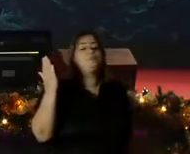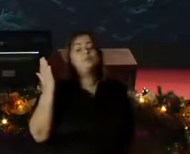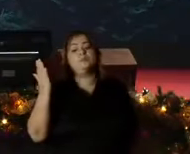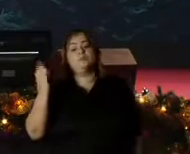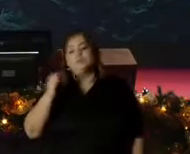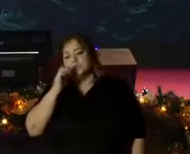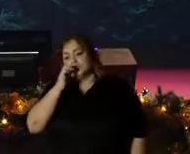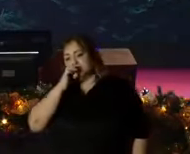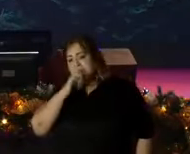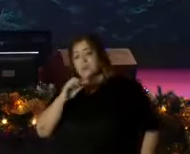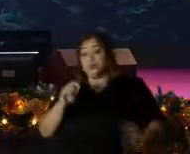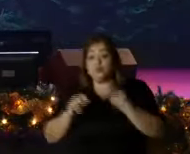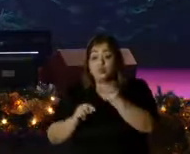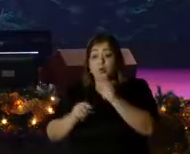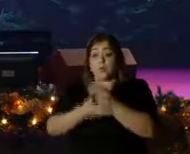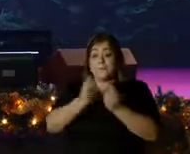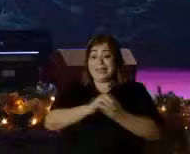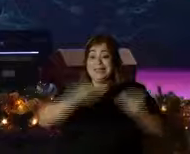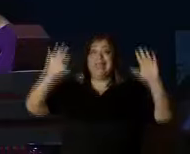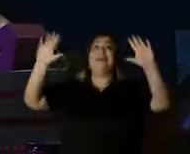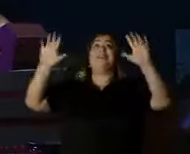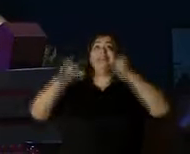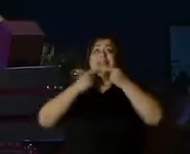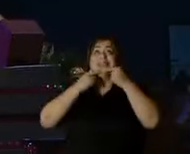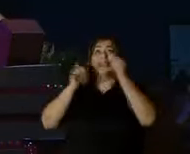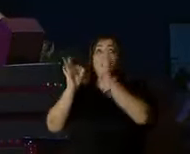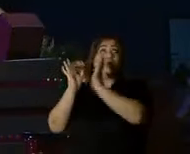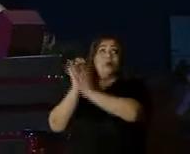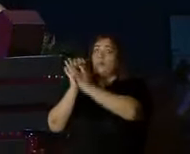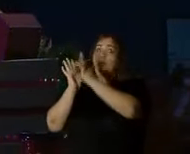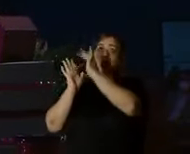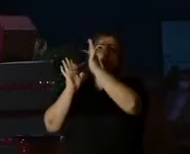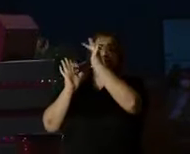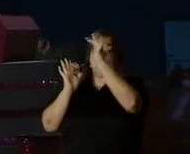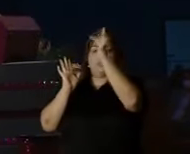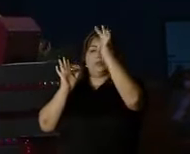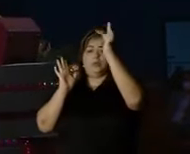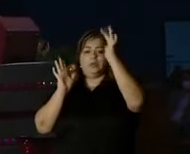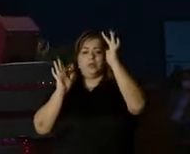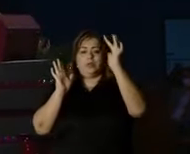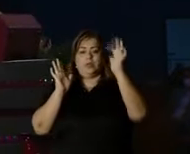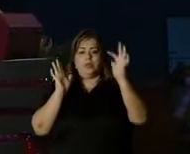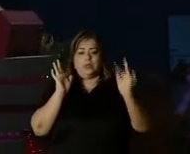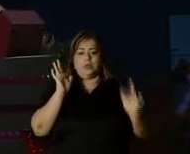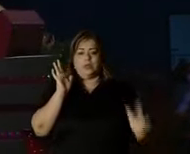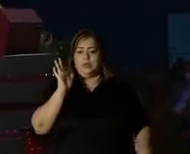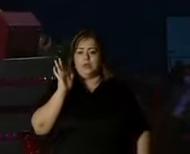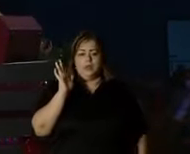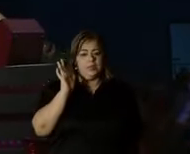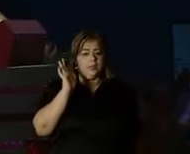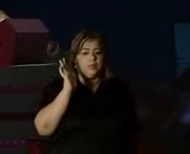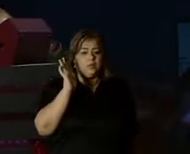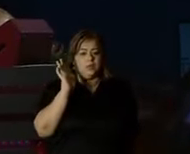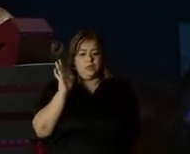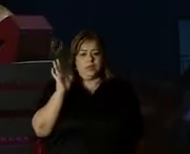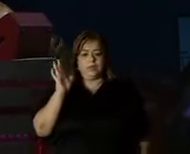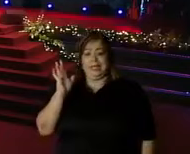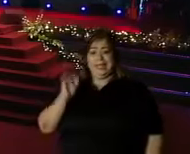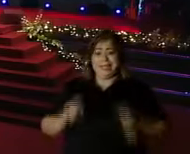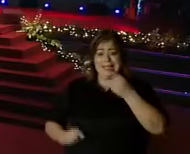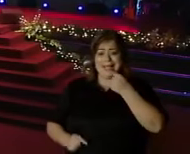Señor. Amén, levanta tu mano y dale gloria. Solo que se escriba de